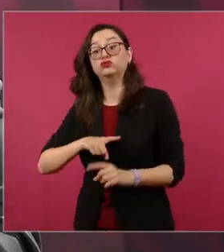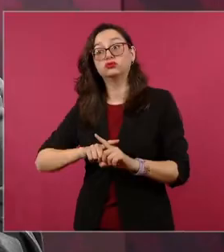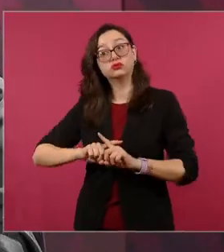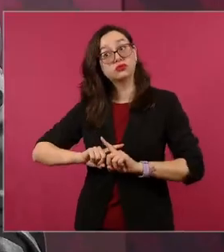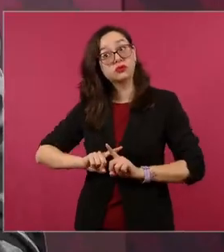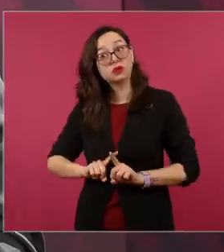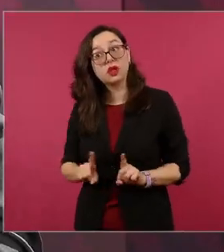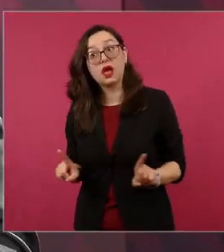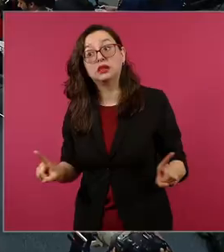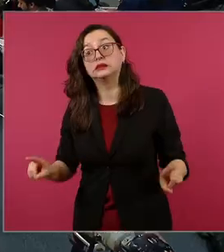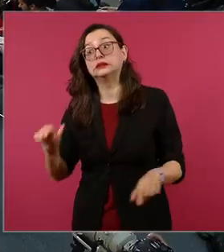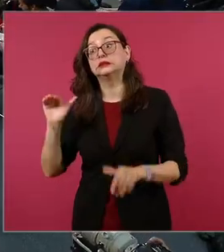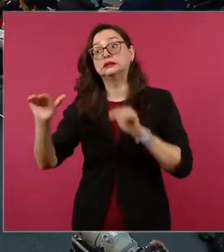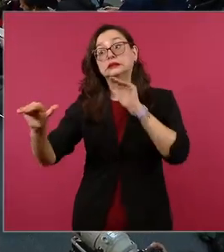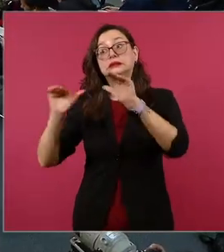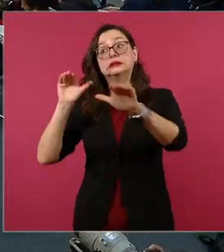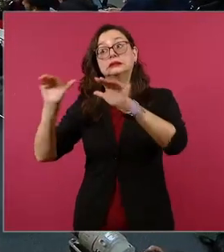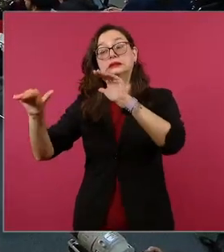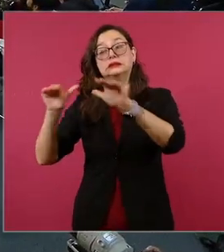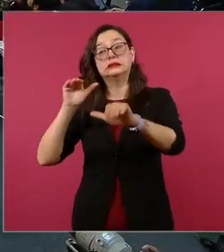engañaron,